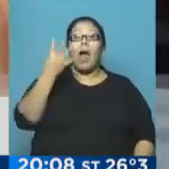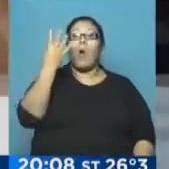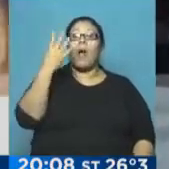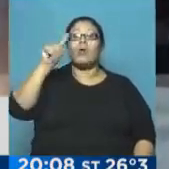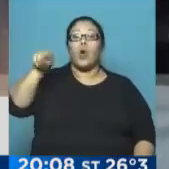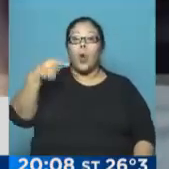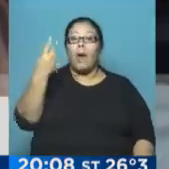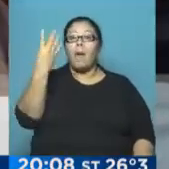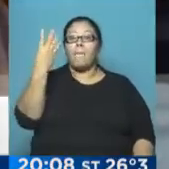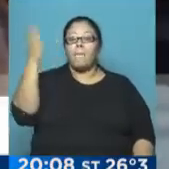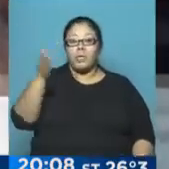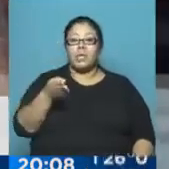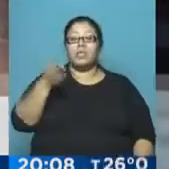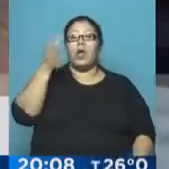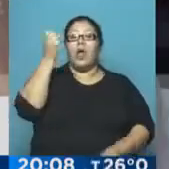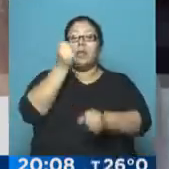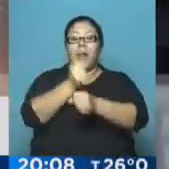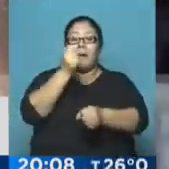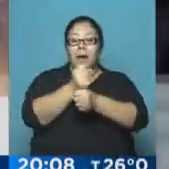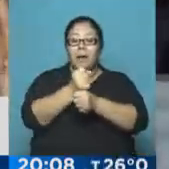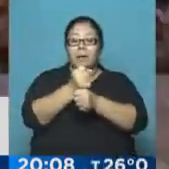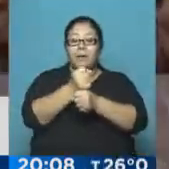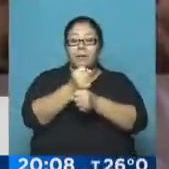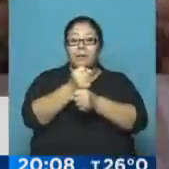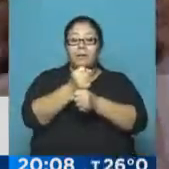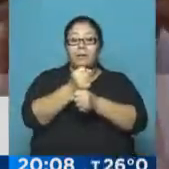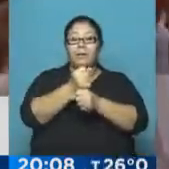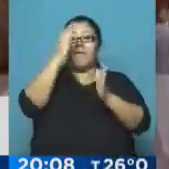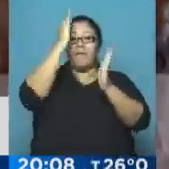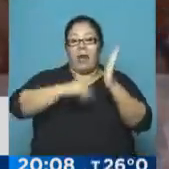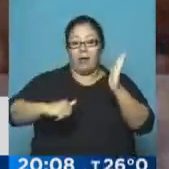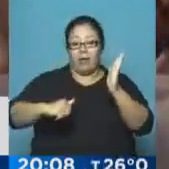5,4% de desocupación, batiendo récord histórico,